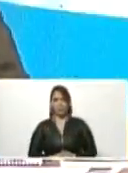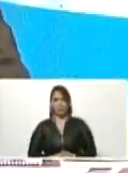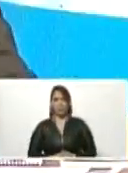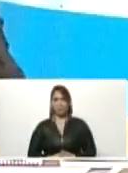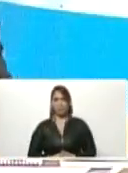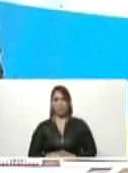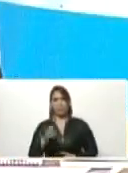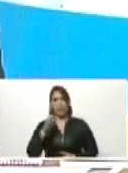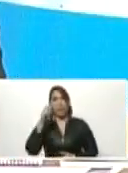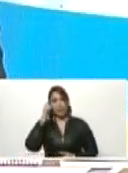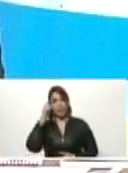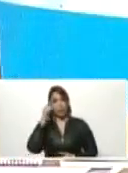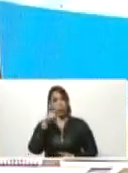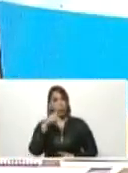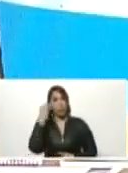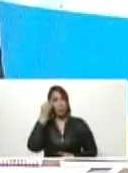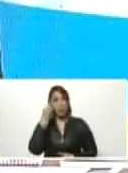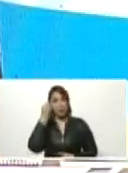Ernesto, tú eres pensador,